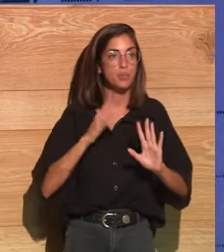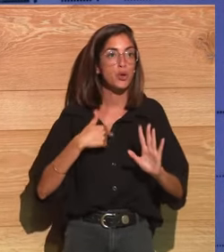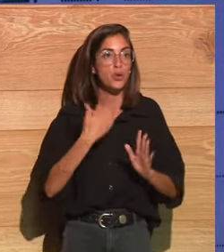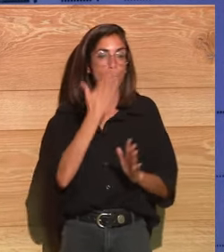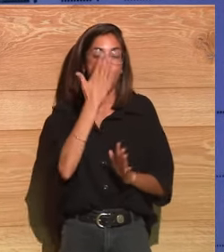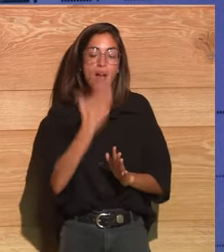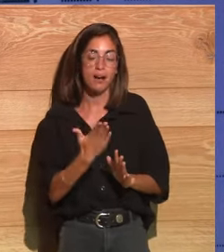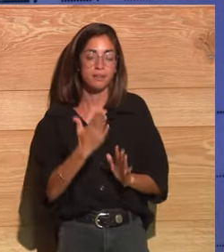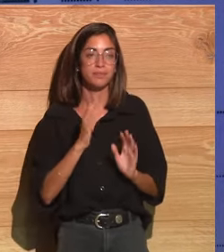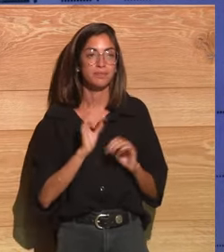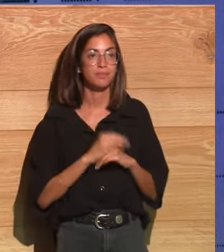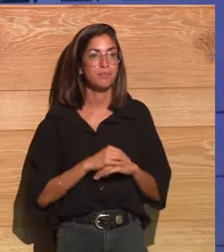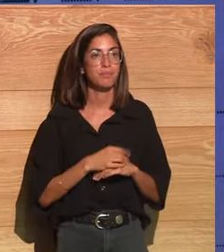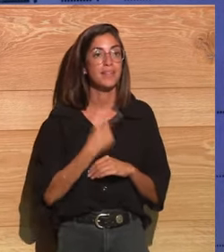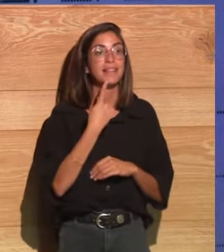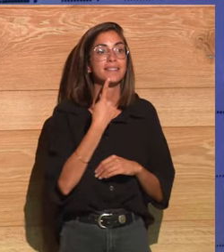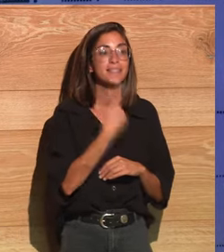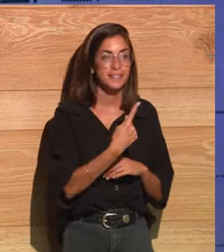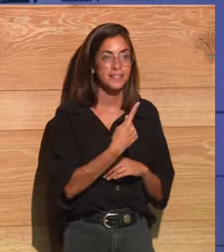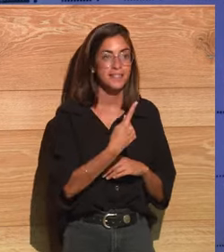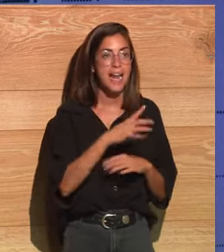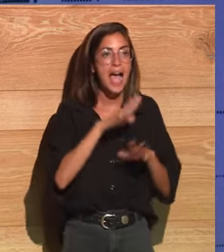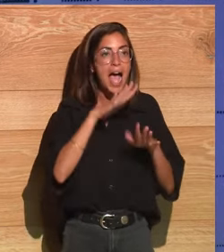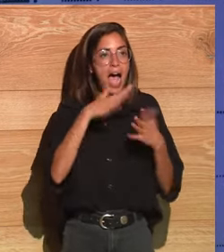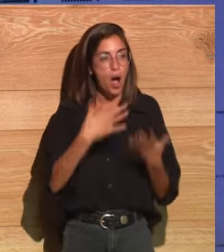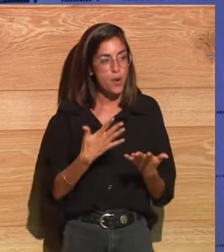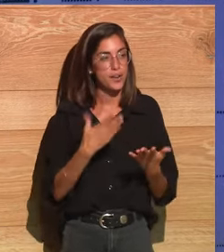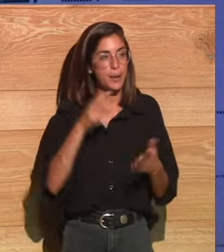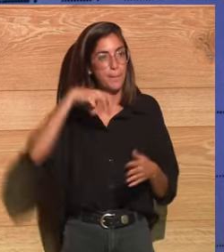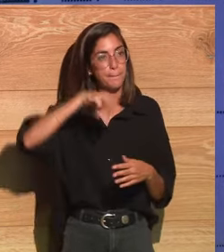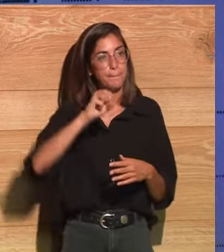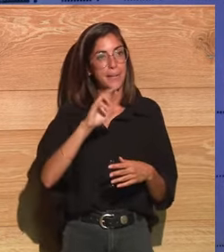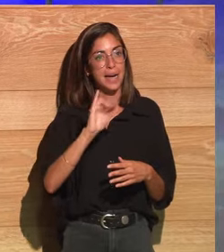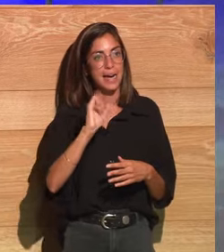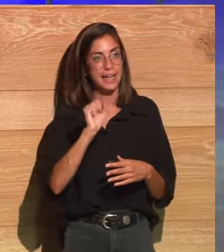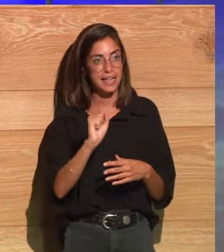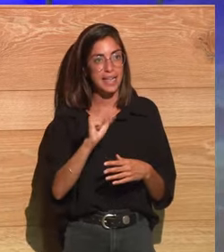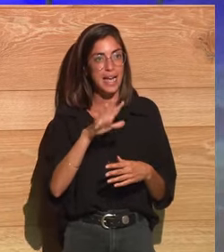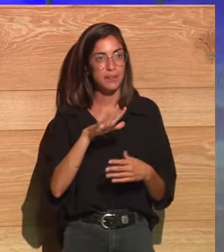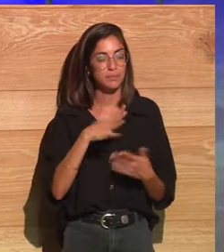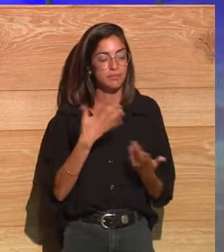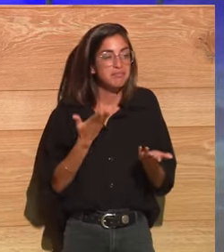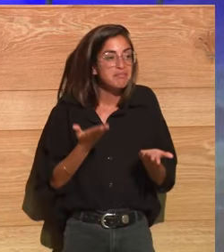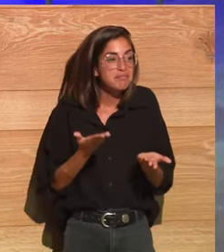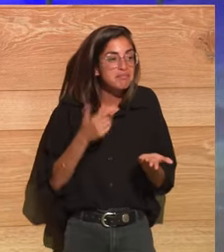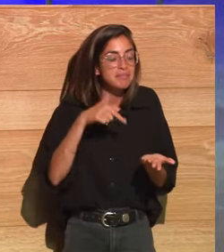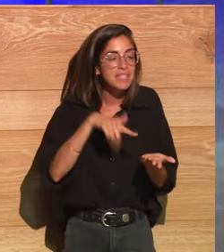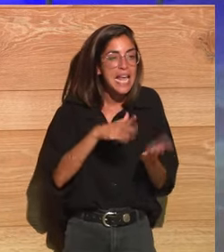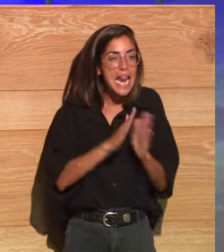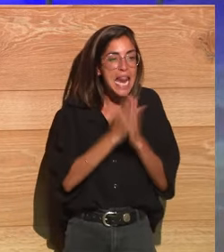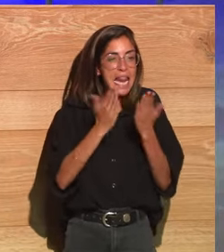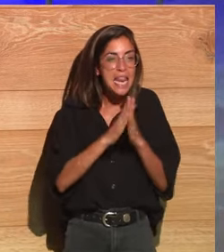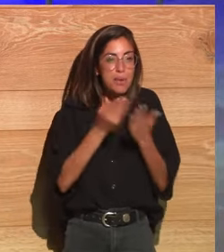honesta. Dicho esto, María, ¿cómo surge la idea de hacer este libro en